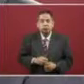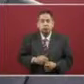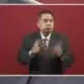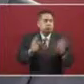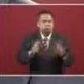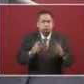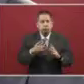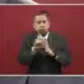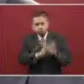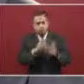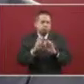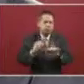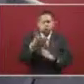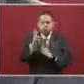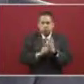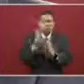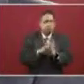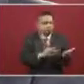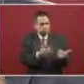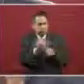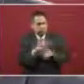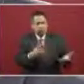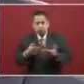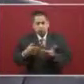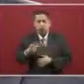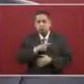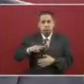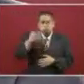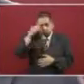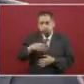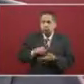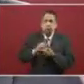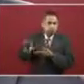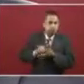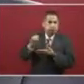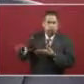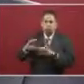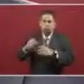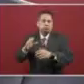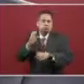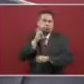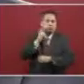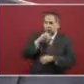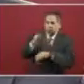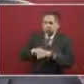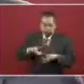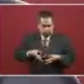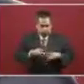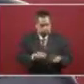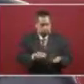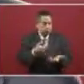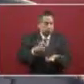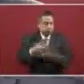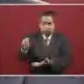si no mensuales, trimestrales, porque nosotros sí tenemos que estar informando permanentemente al Congreso sobre el ejercicio